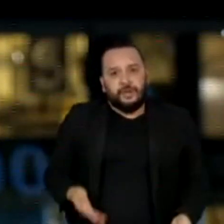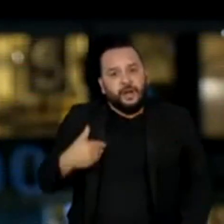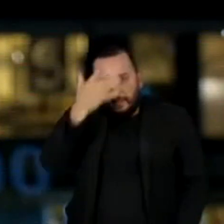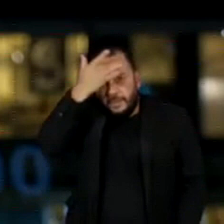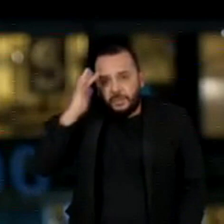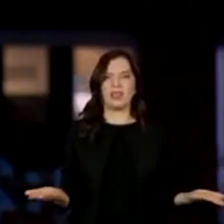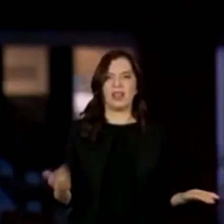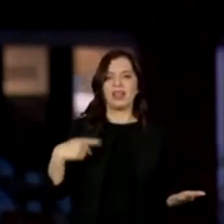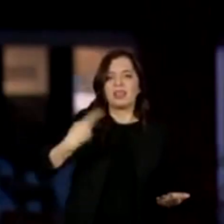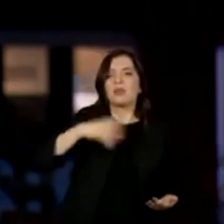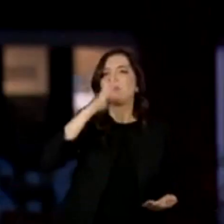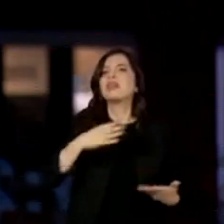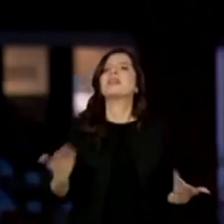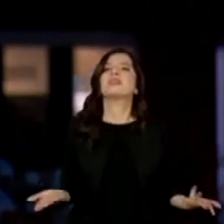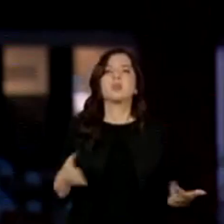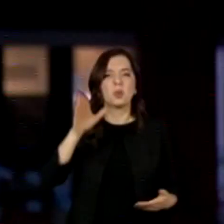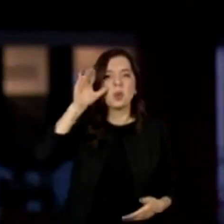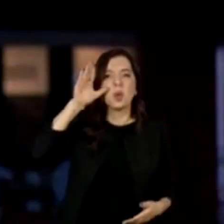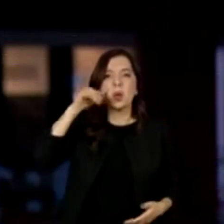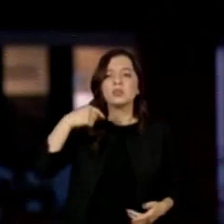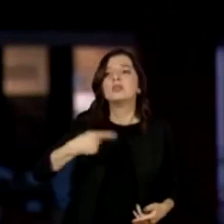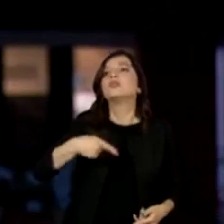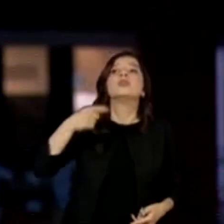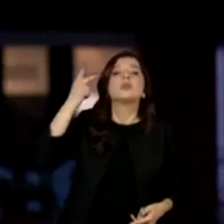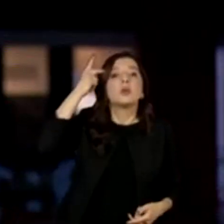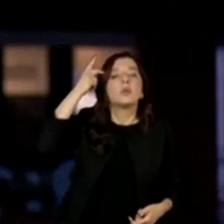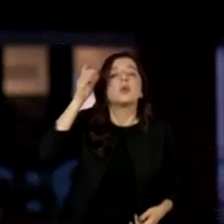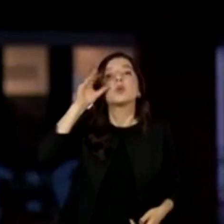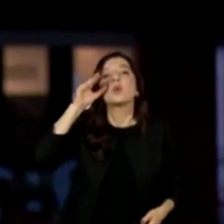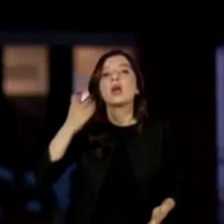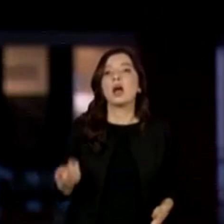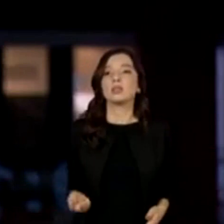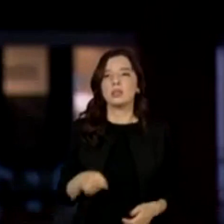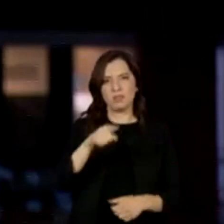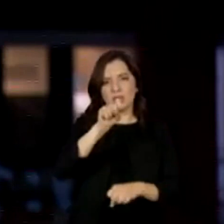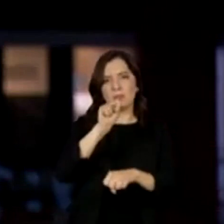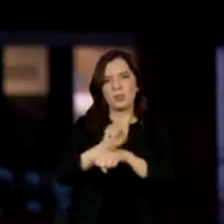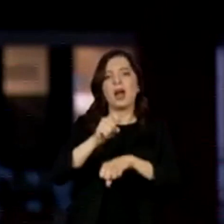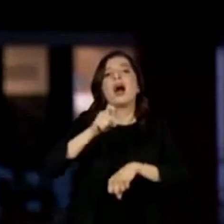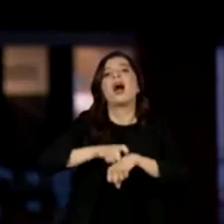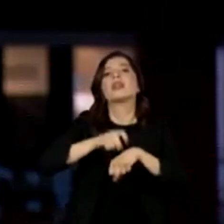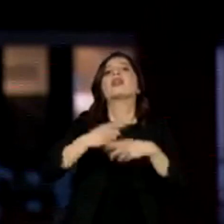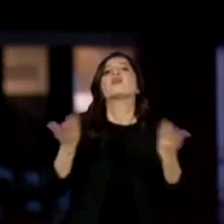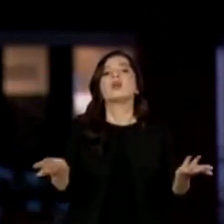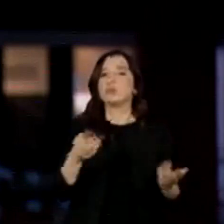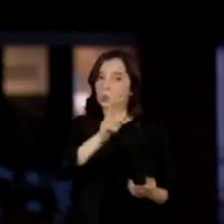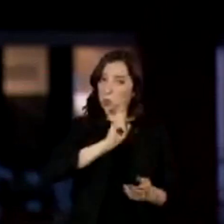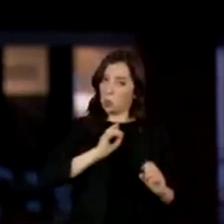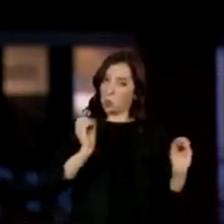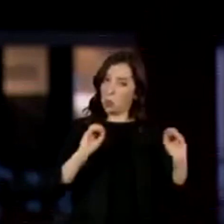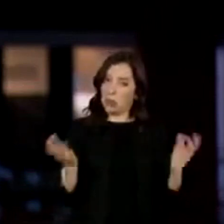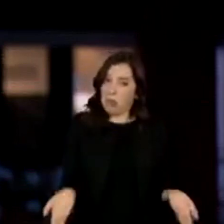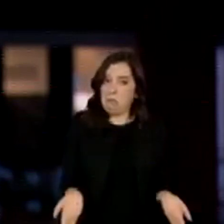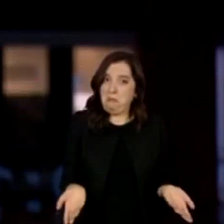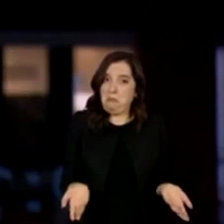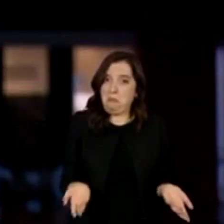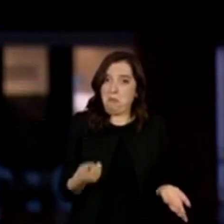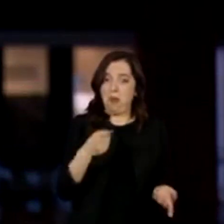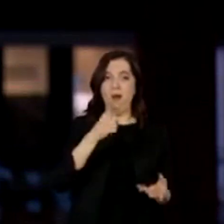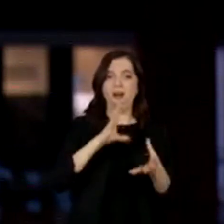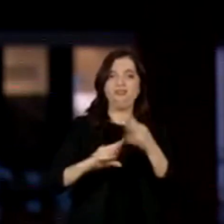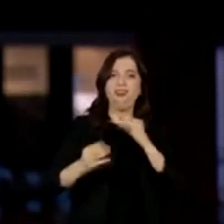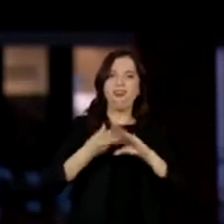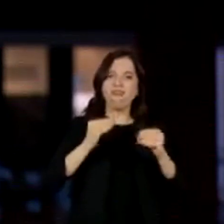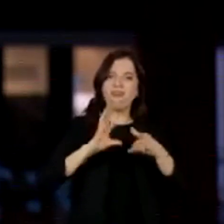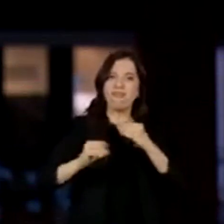había pruebas la tensión aumentó cuando marsal recordó que en otro debate el adversario intentó a bofar y